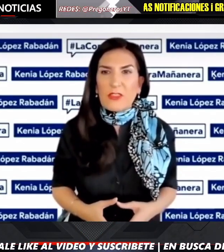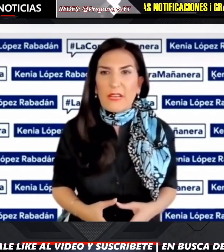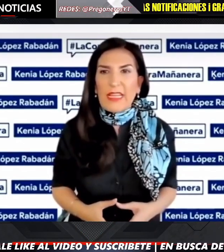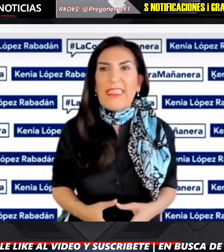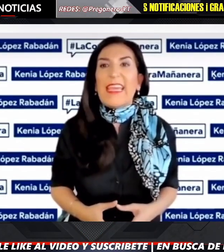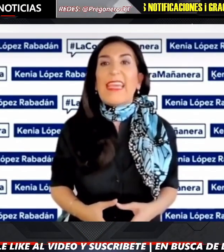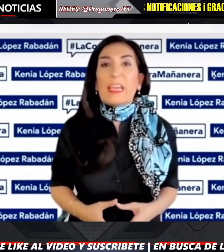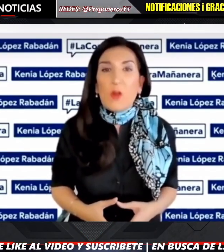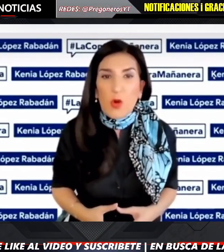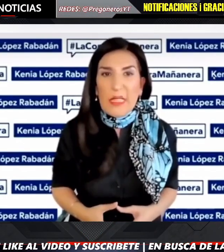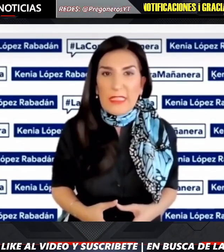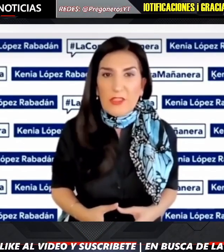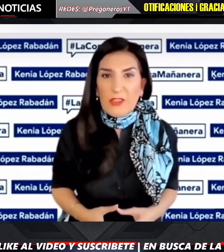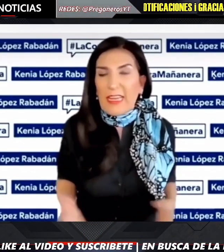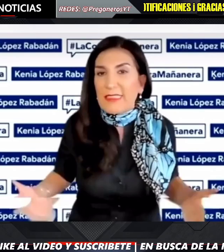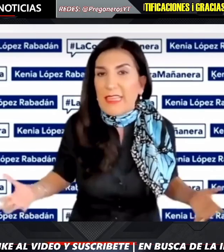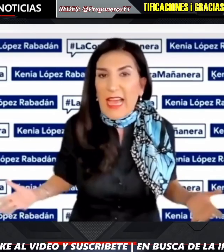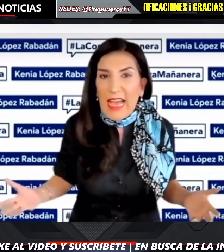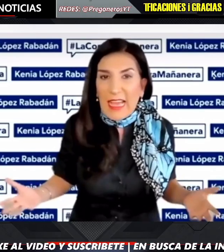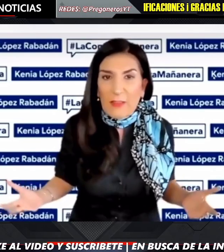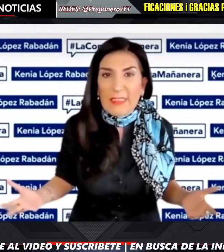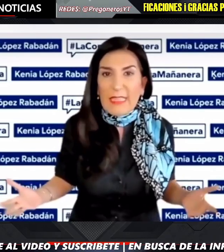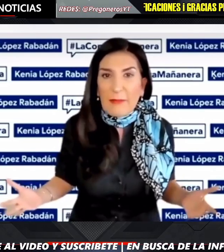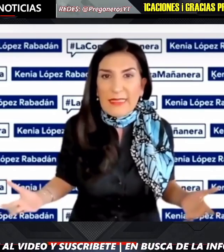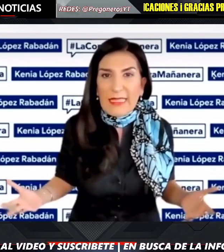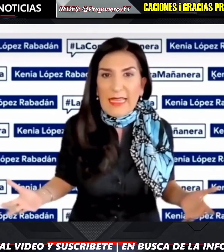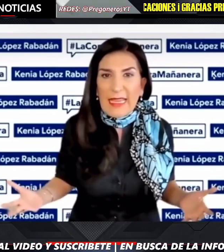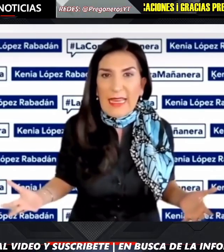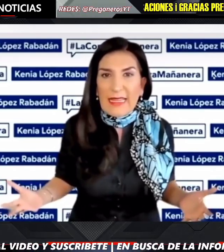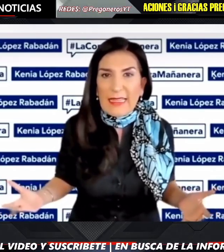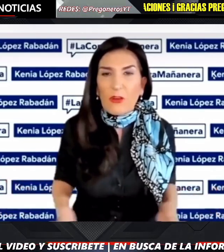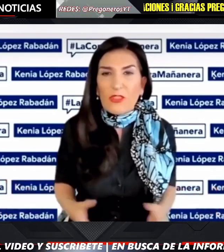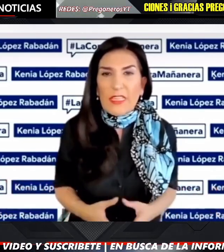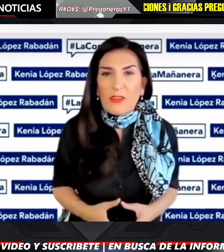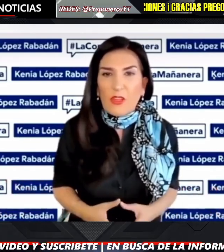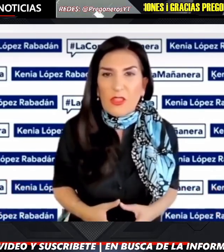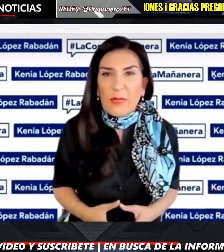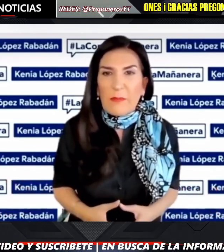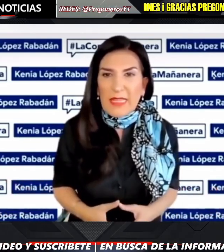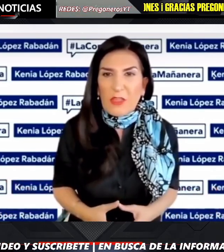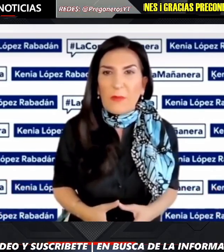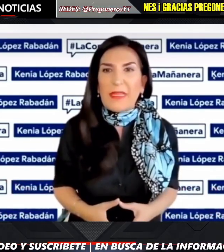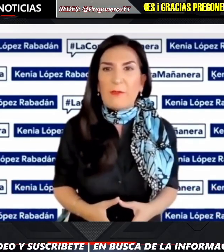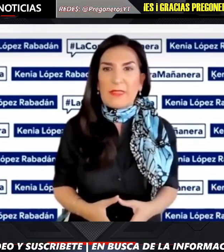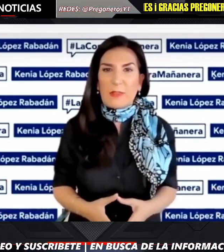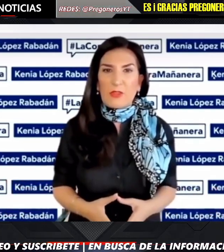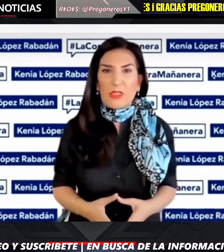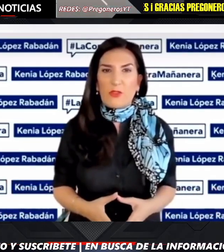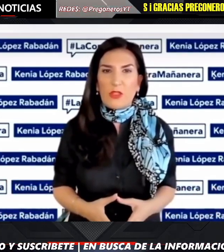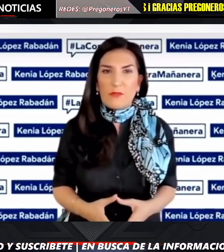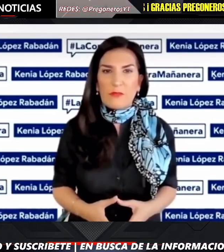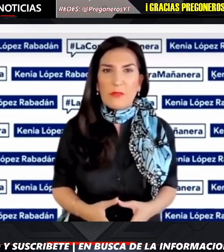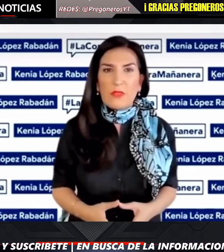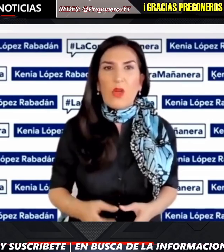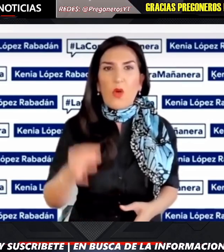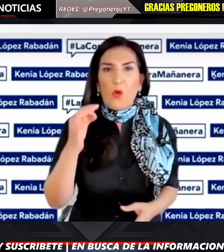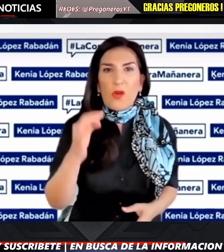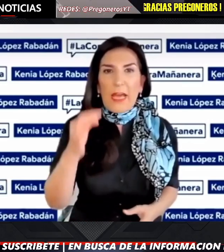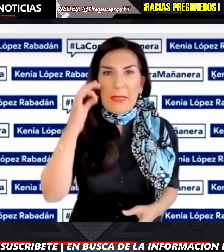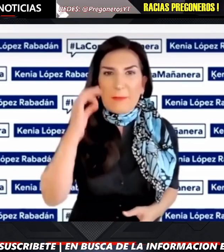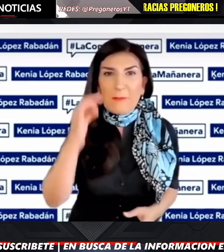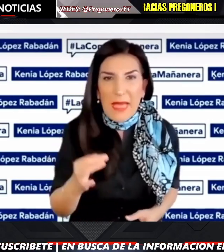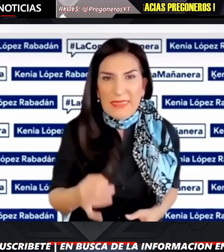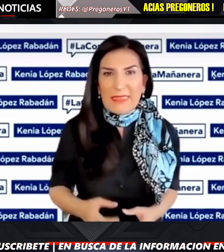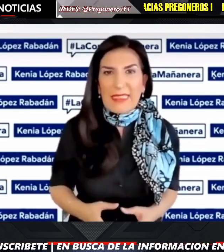asuntos electorales y jurisdiccionales. Así lo establece el artículo 102, apartado B de nuestra Constitución.